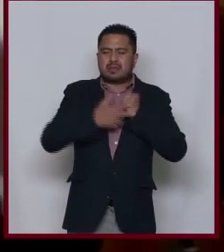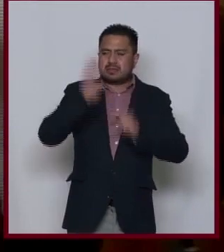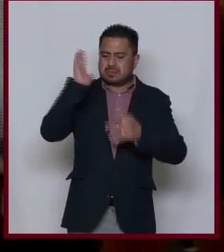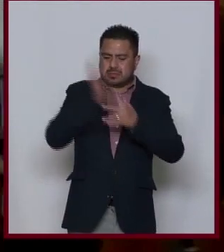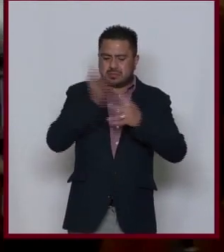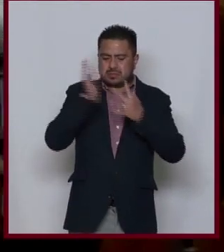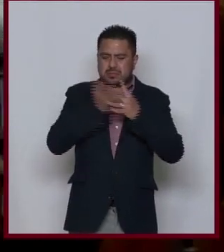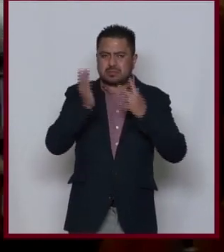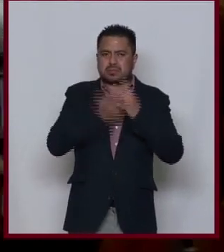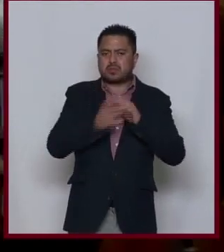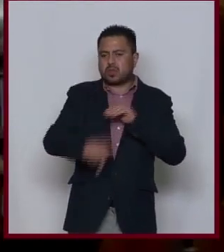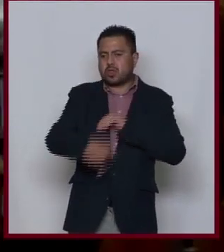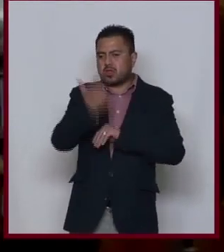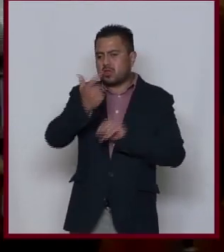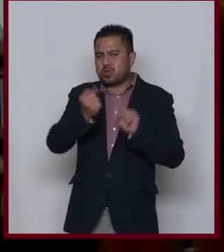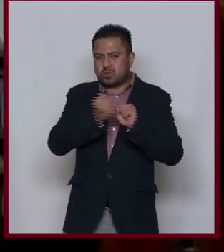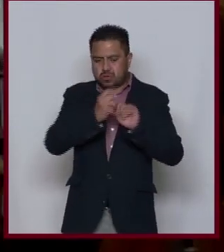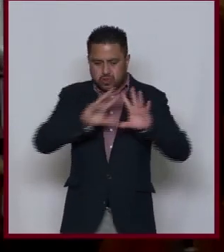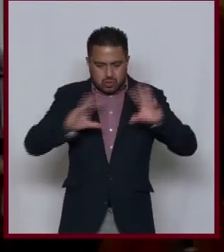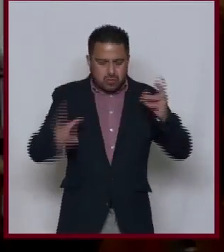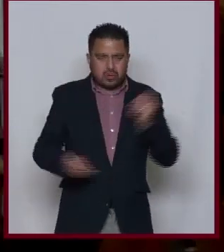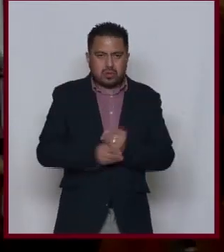dividimos en 12 trastes.